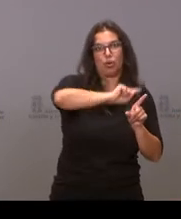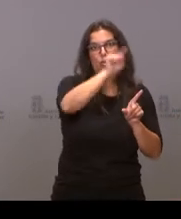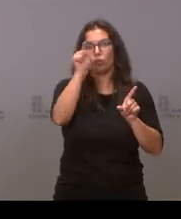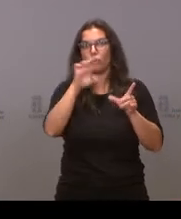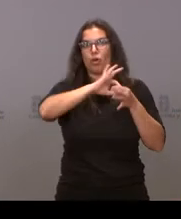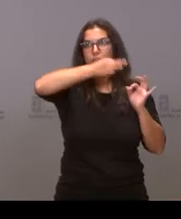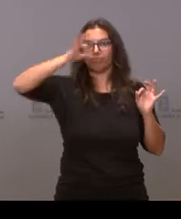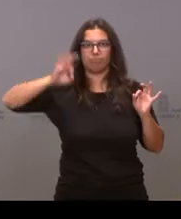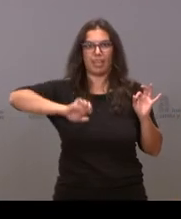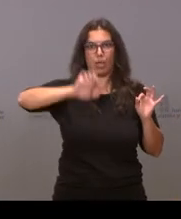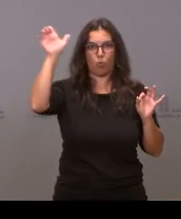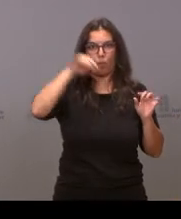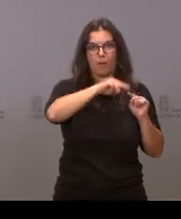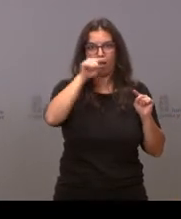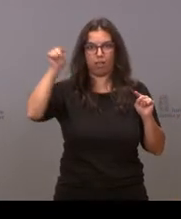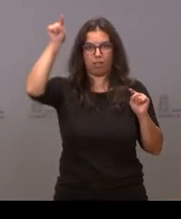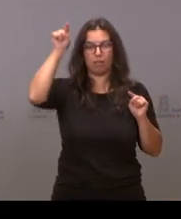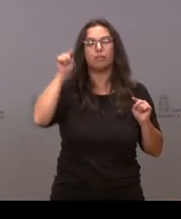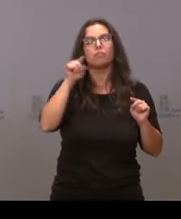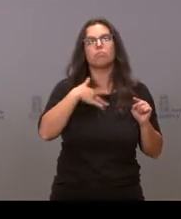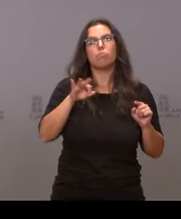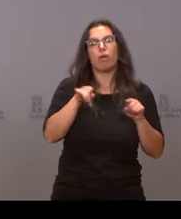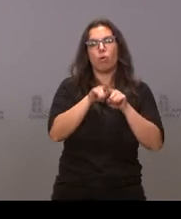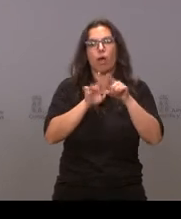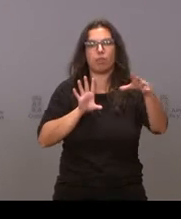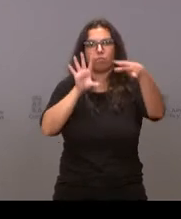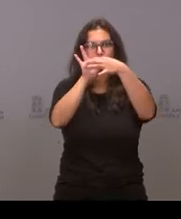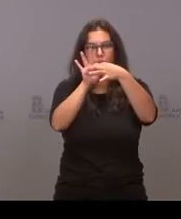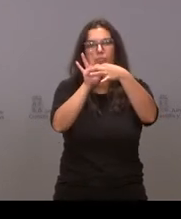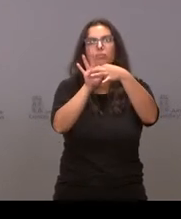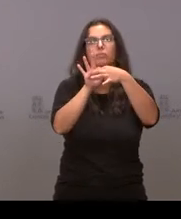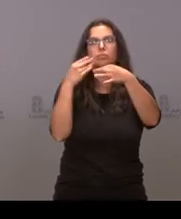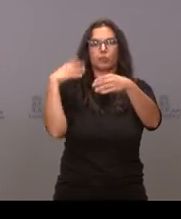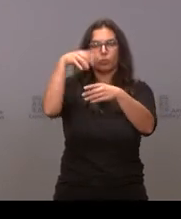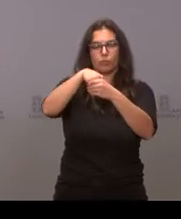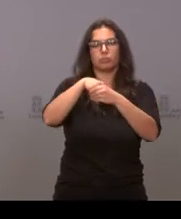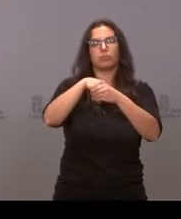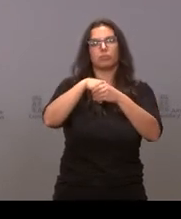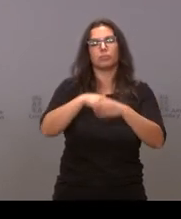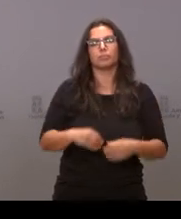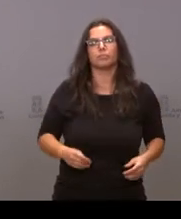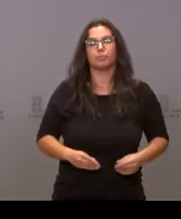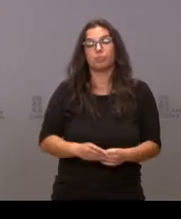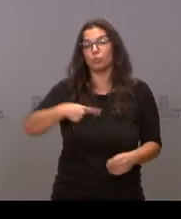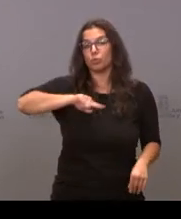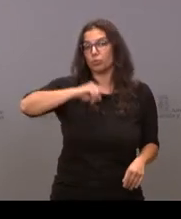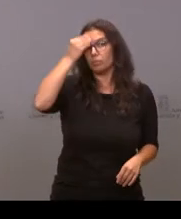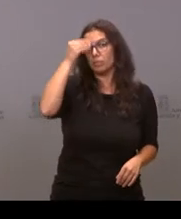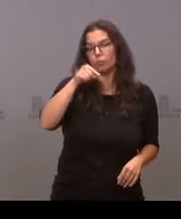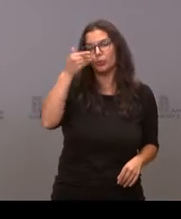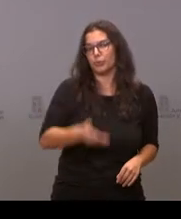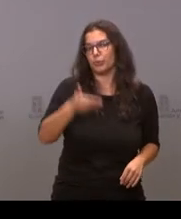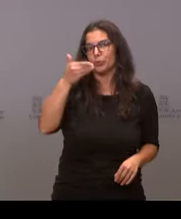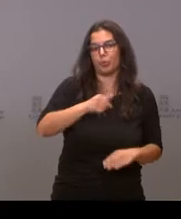se incorpore en él esta línea férrea madrid aranda burgos en el corredor atlántico que consideramos vital